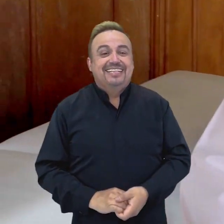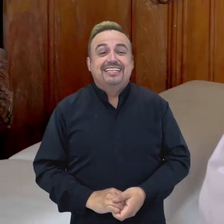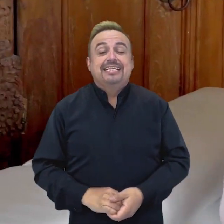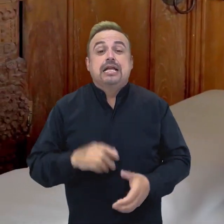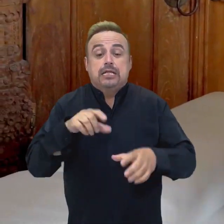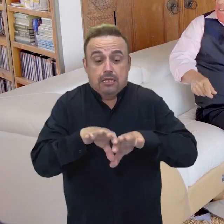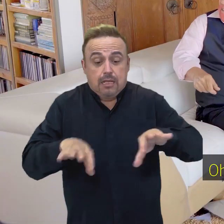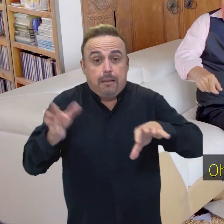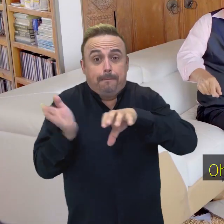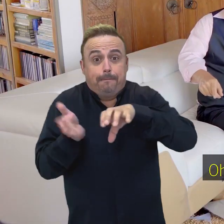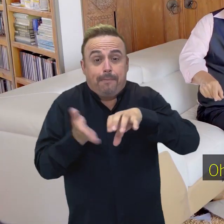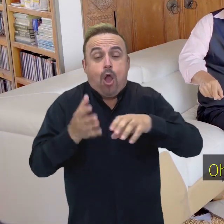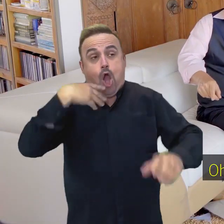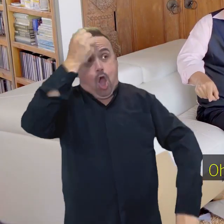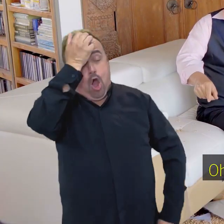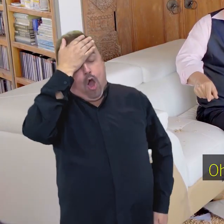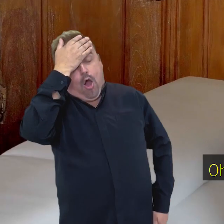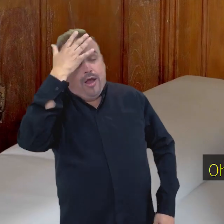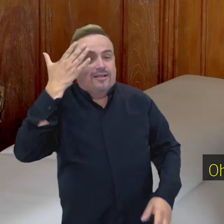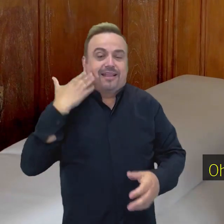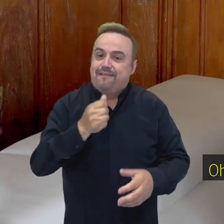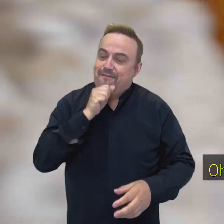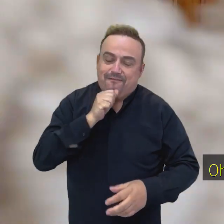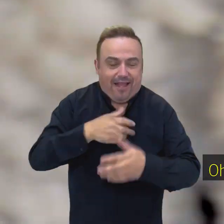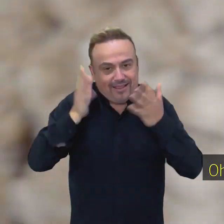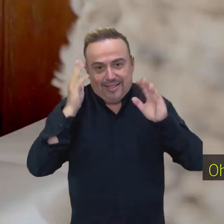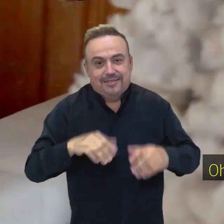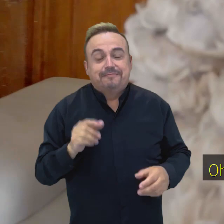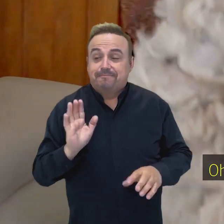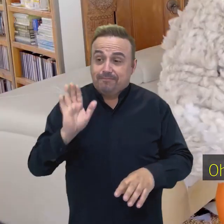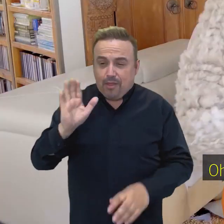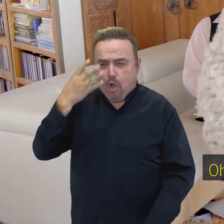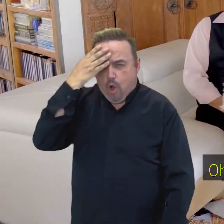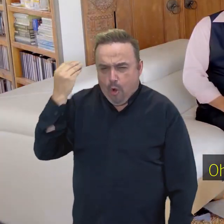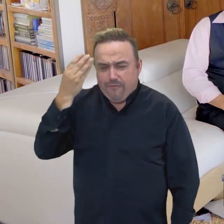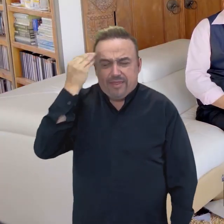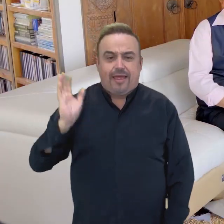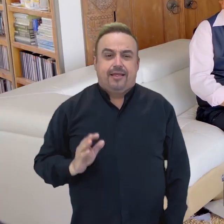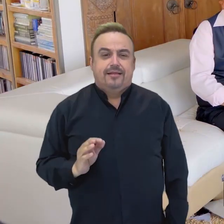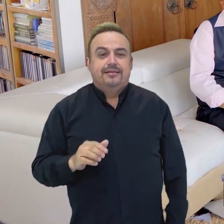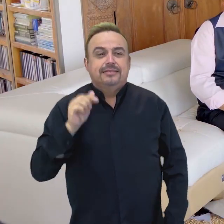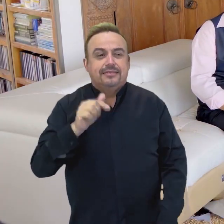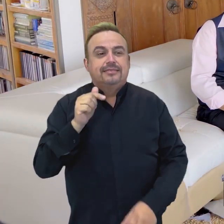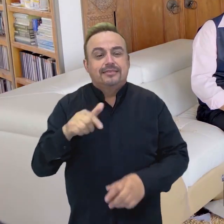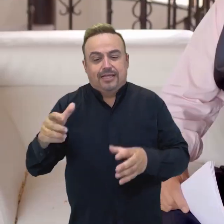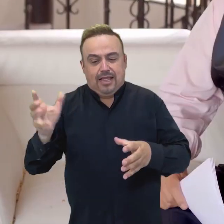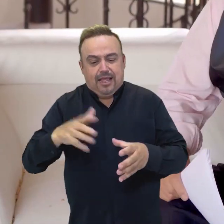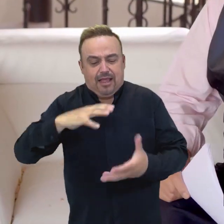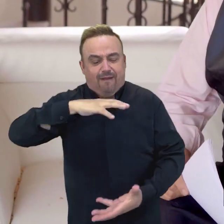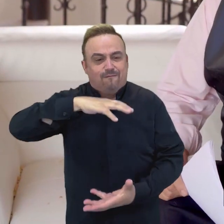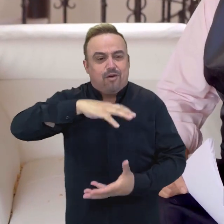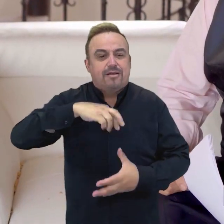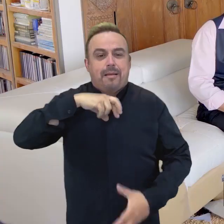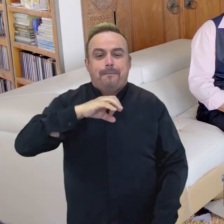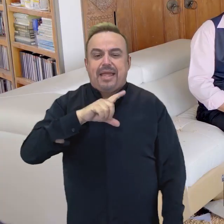parafina! ¡Y los leños! ¡Oh, leños, qué vega, cojijón! ¡Claro, ve! ¡Leños! ¡Allá está la bolsa de pellets! ¡Allá!